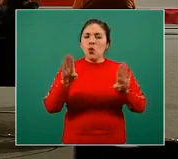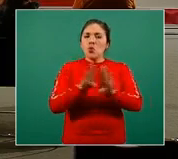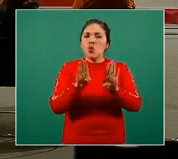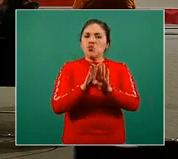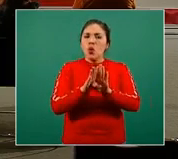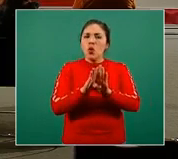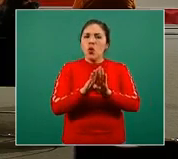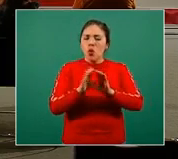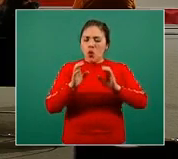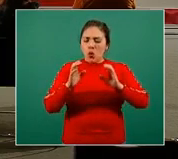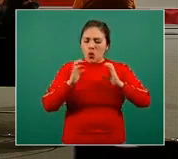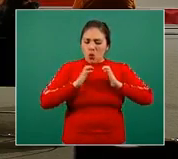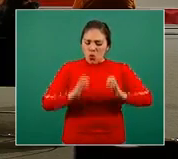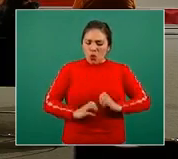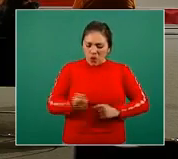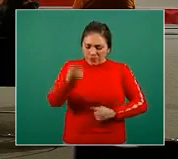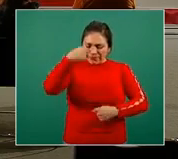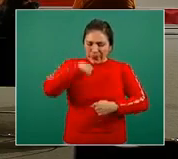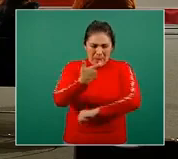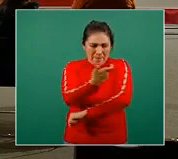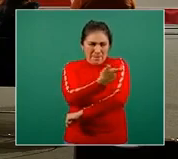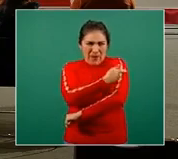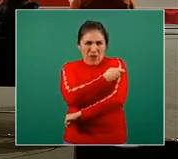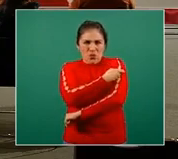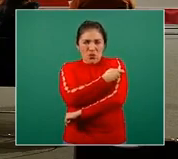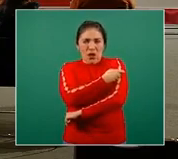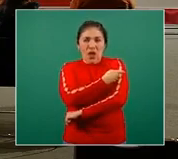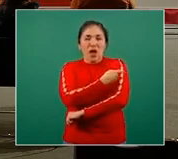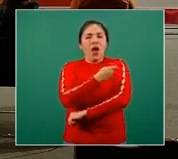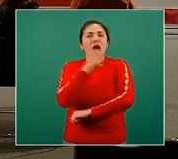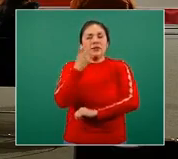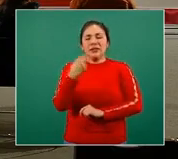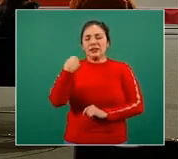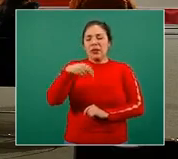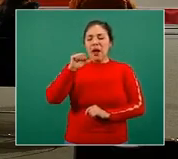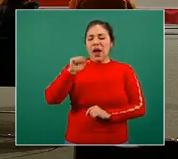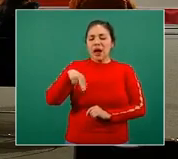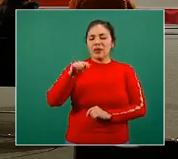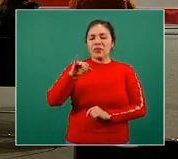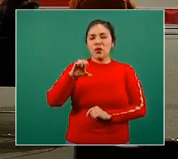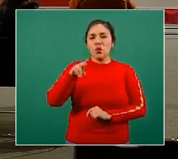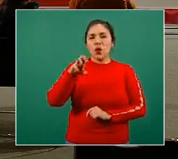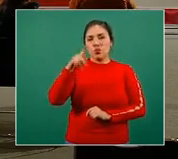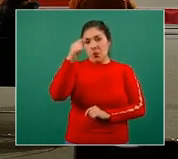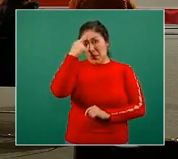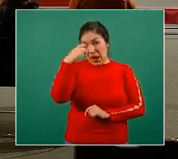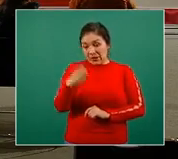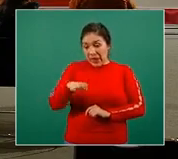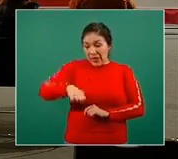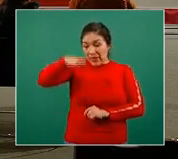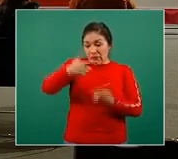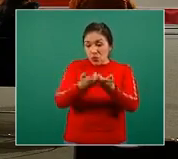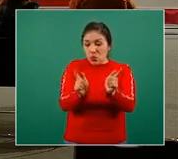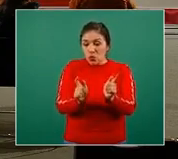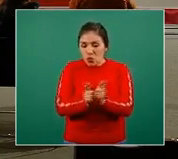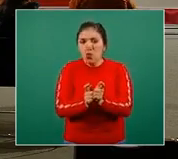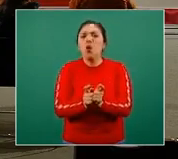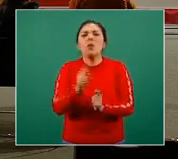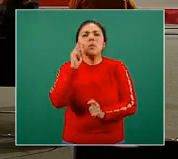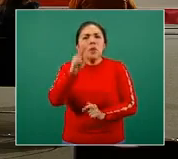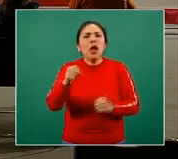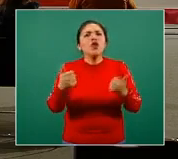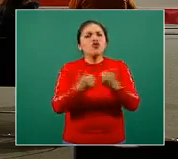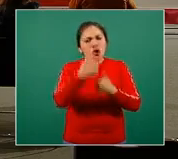de los anticuerpos neutralizantes cuando se aplica la vacuna en este grupo de edad. Y basado en la experiencia